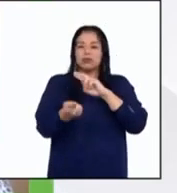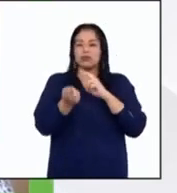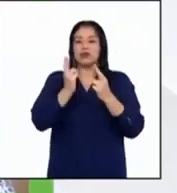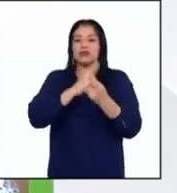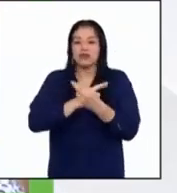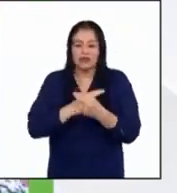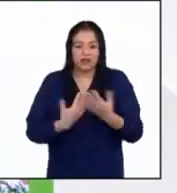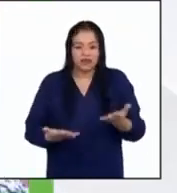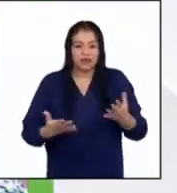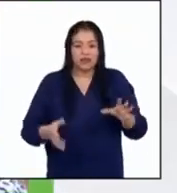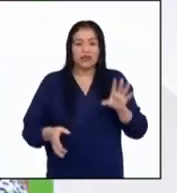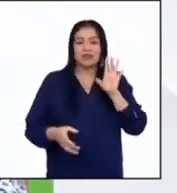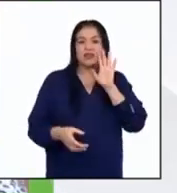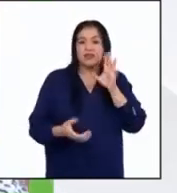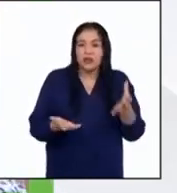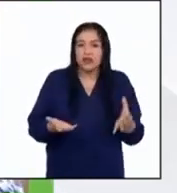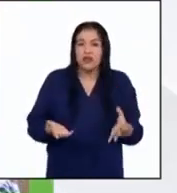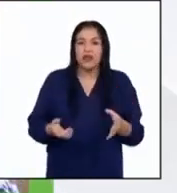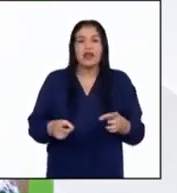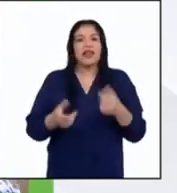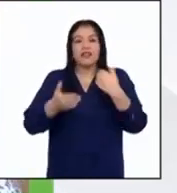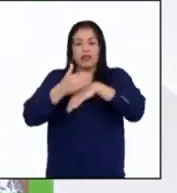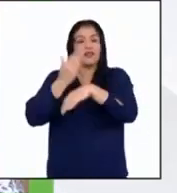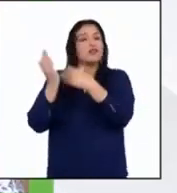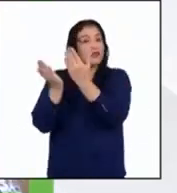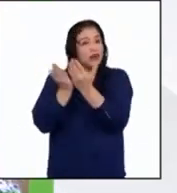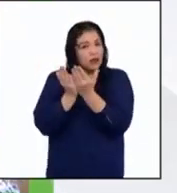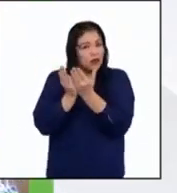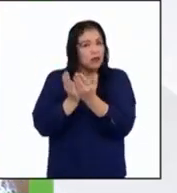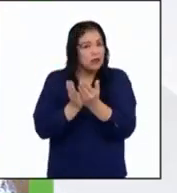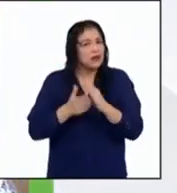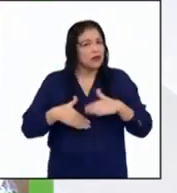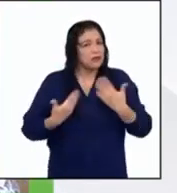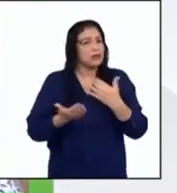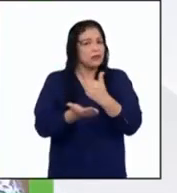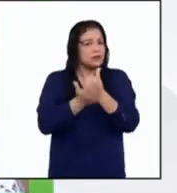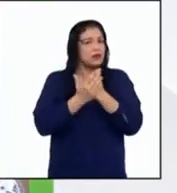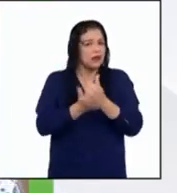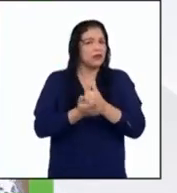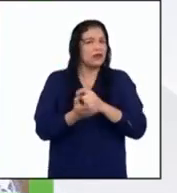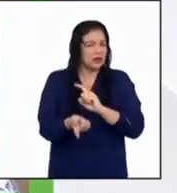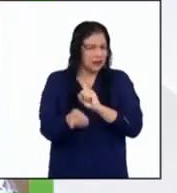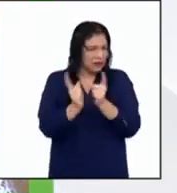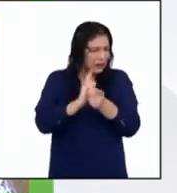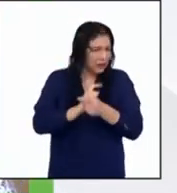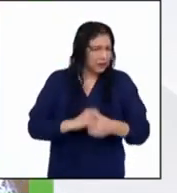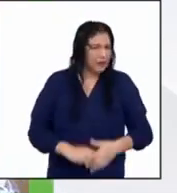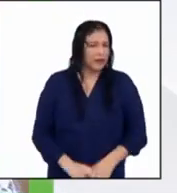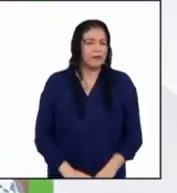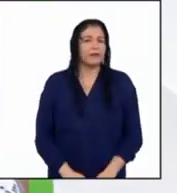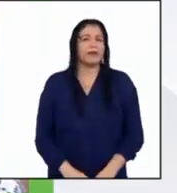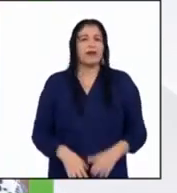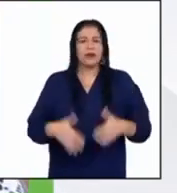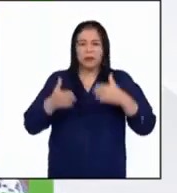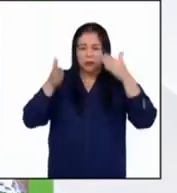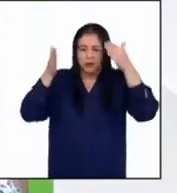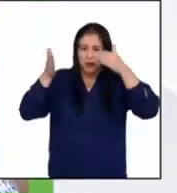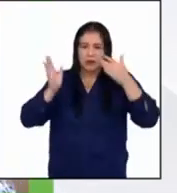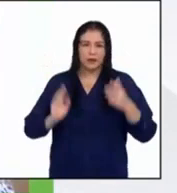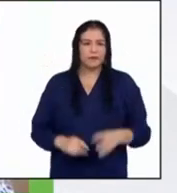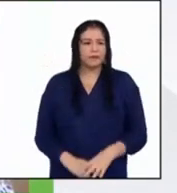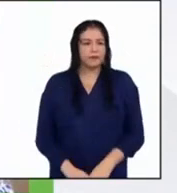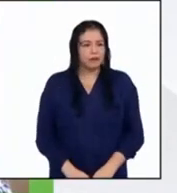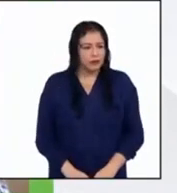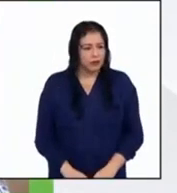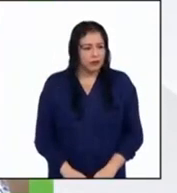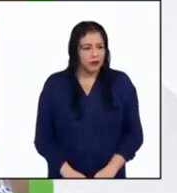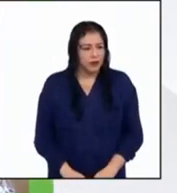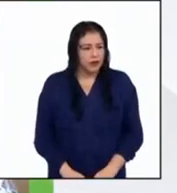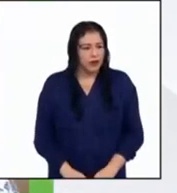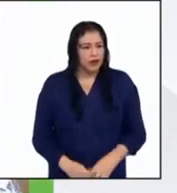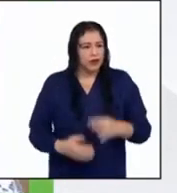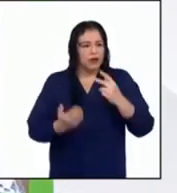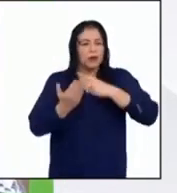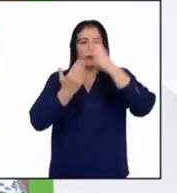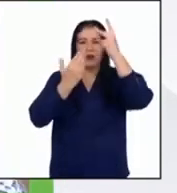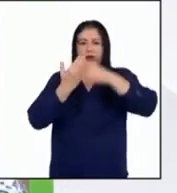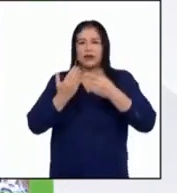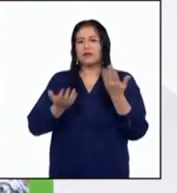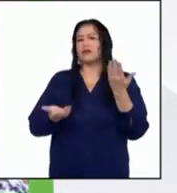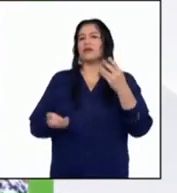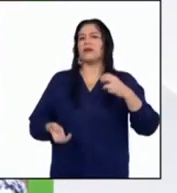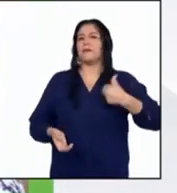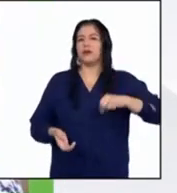sólidos dentro de la escuela, por ejemplo. Los proyectos de la escuela pueden ser orientados en eso, los proyectos del municipio